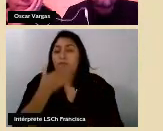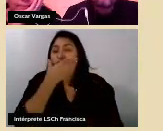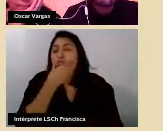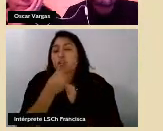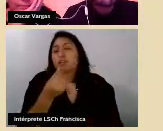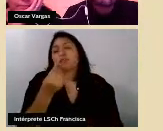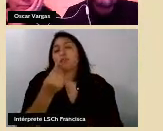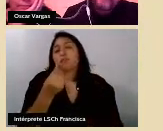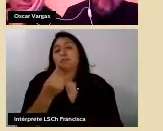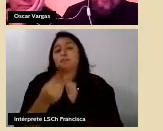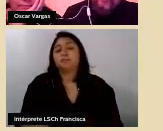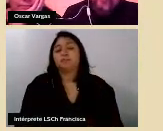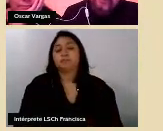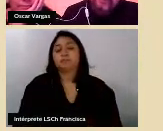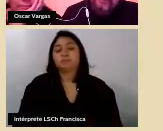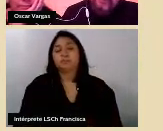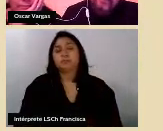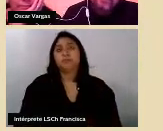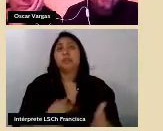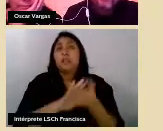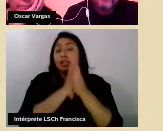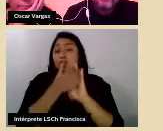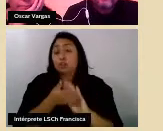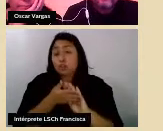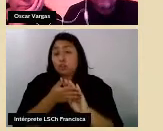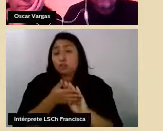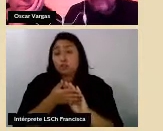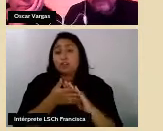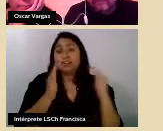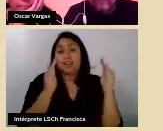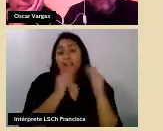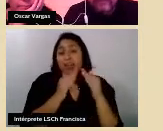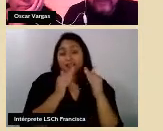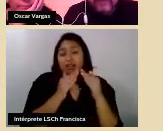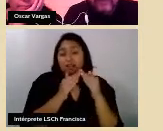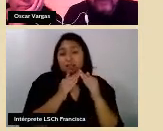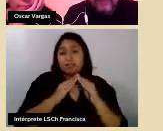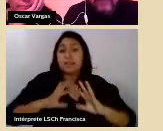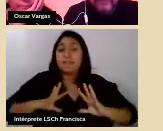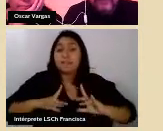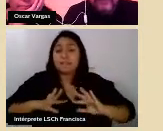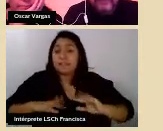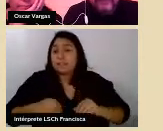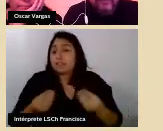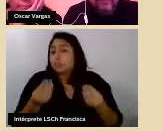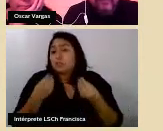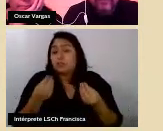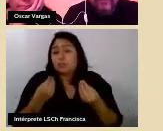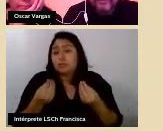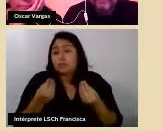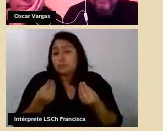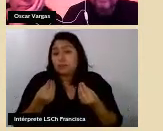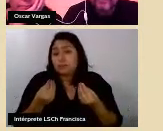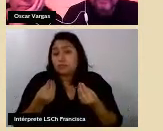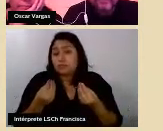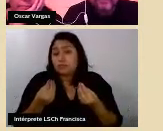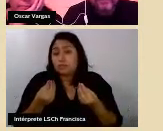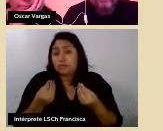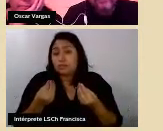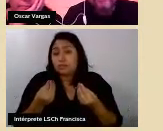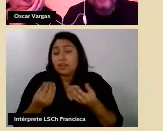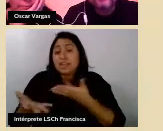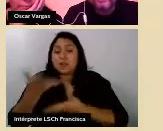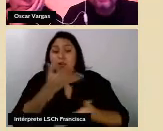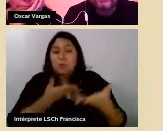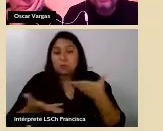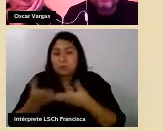Y todo desde nuestro hogar. Feliz, obviamente, de compartir con este equipo, de estar con este equipo,